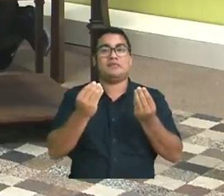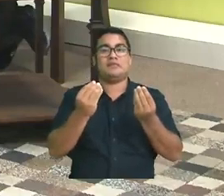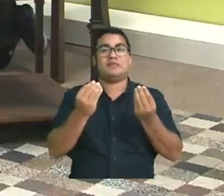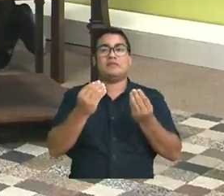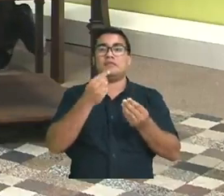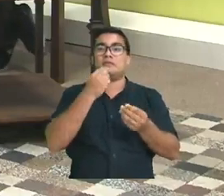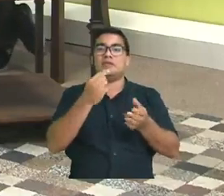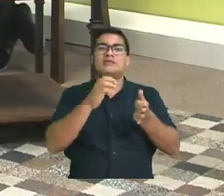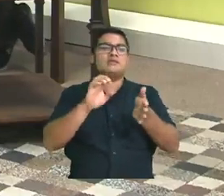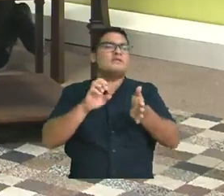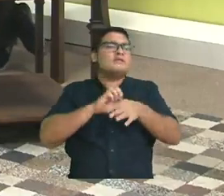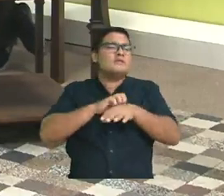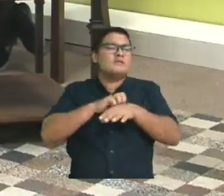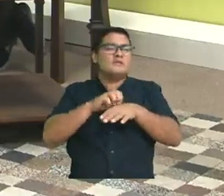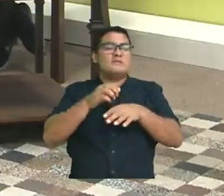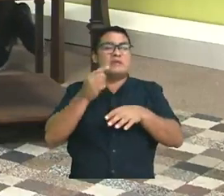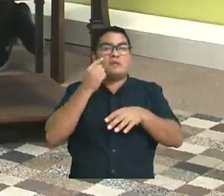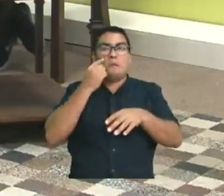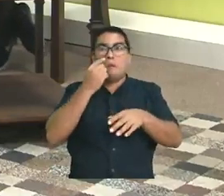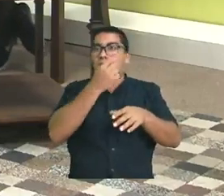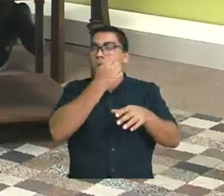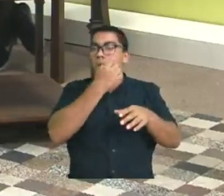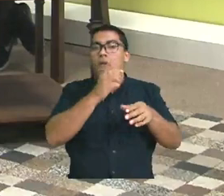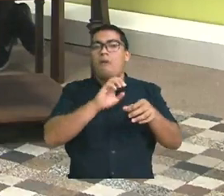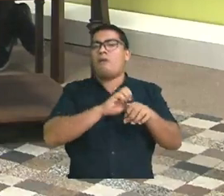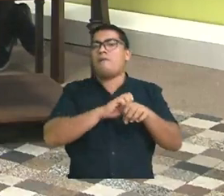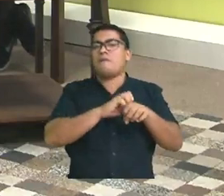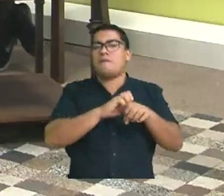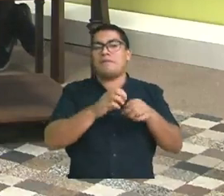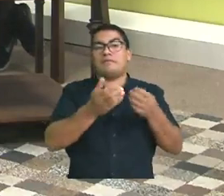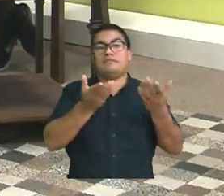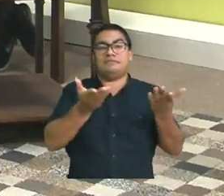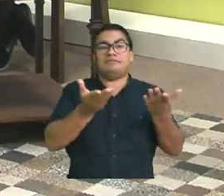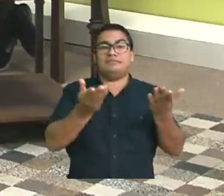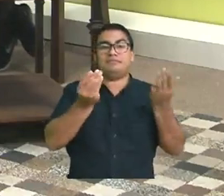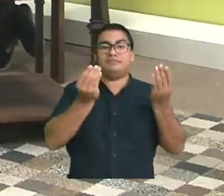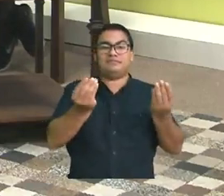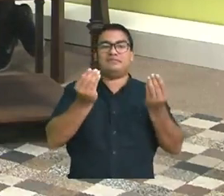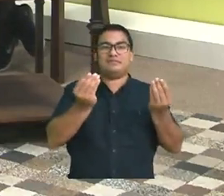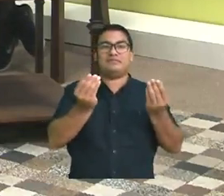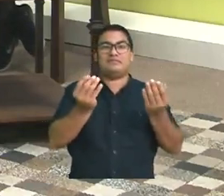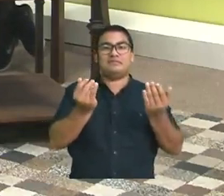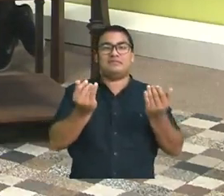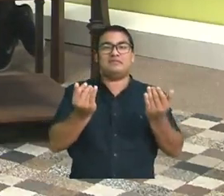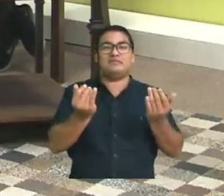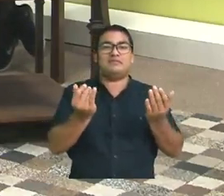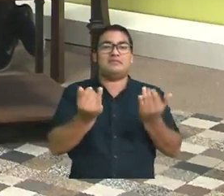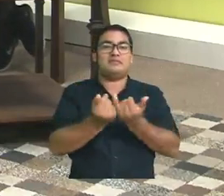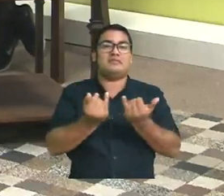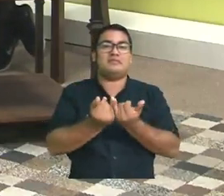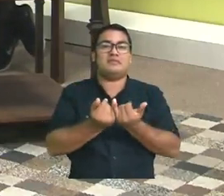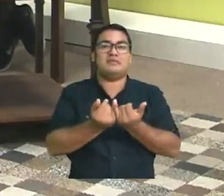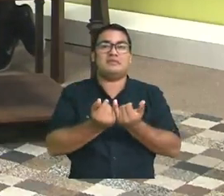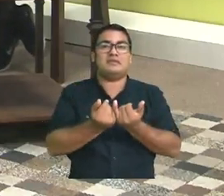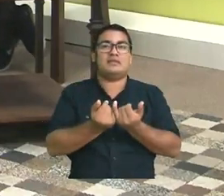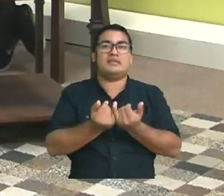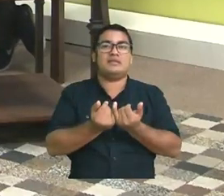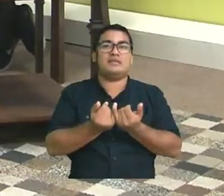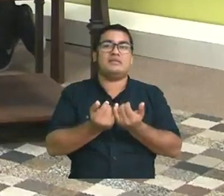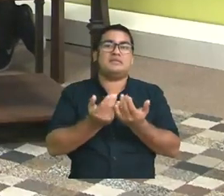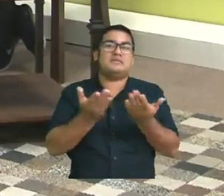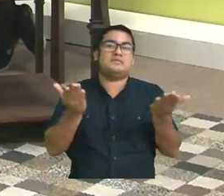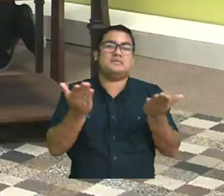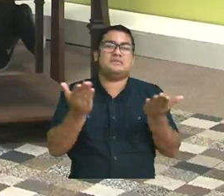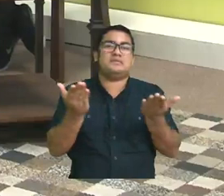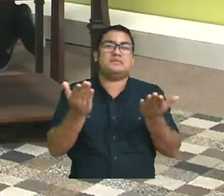que pica. ¿Pica? El ojo me pica. Y muchas veces está como mal diagnosticado, quizás no mal